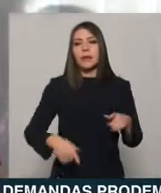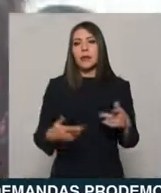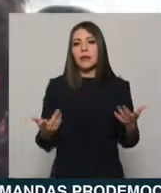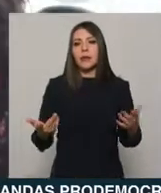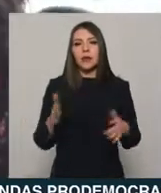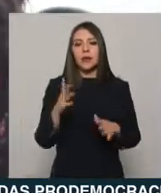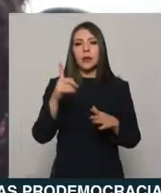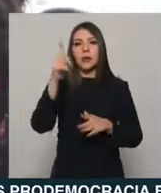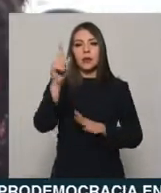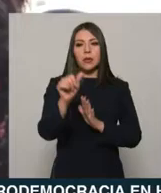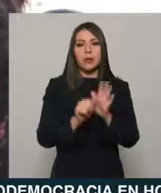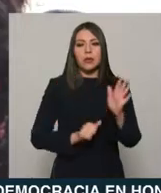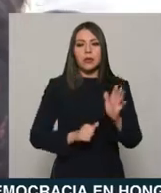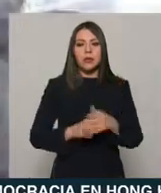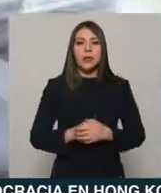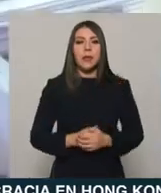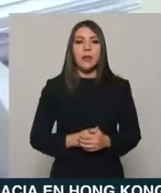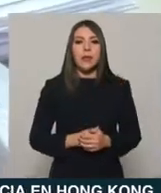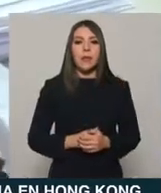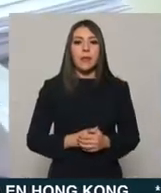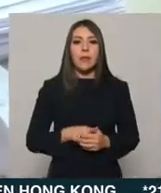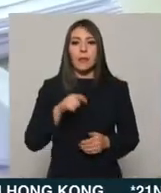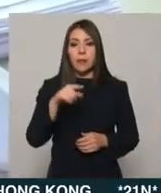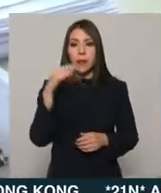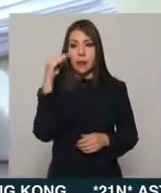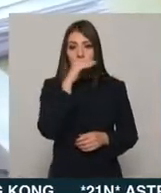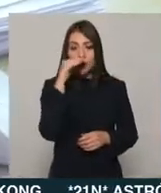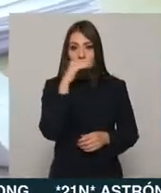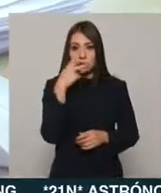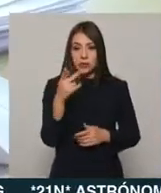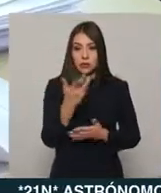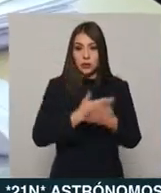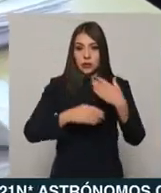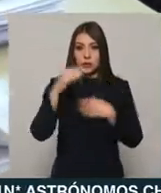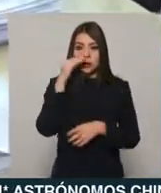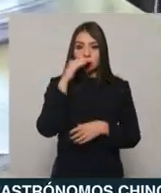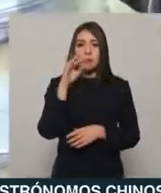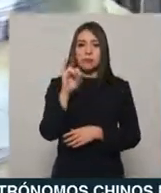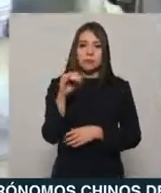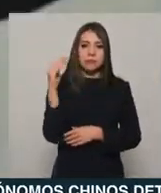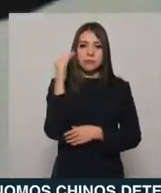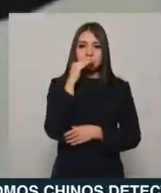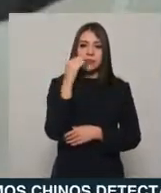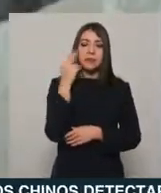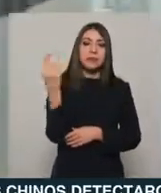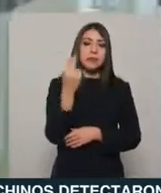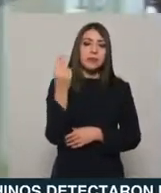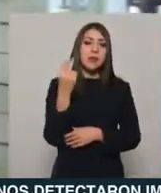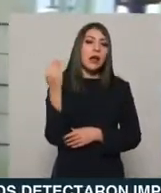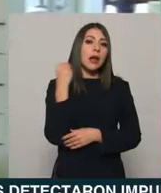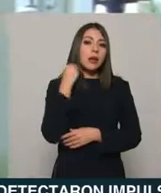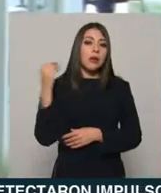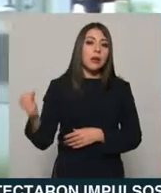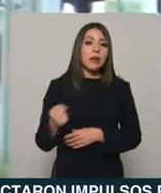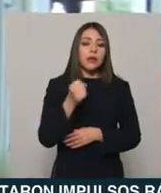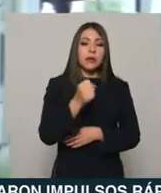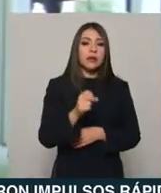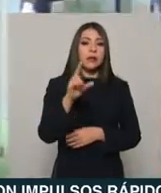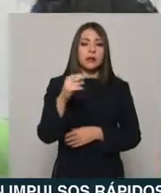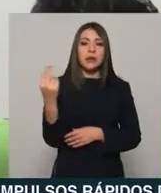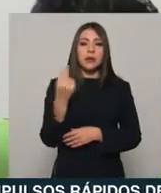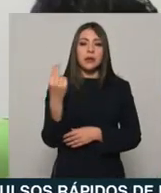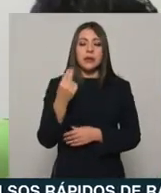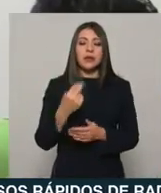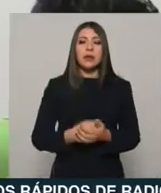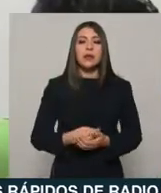un mes. Bueno, ¿el servicio es gratuito? El servicio es gratuito, no necesitas ningún abogado, es más,